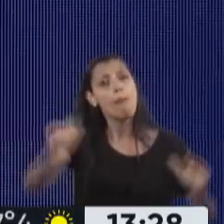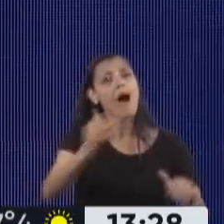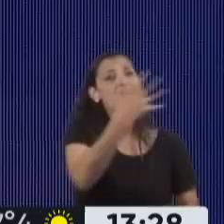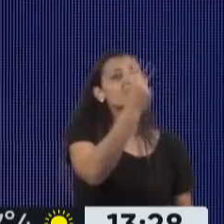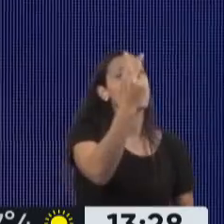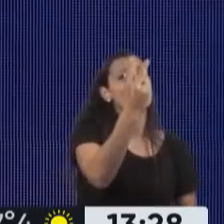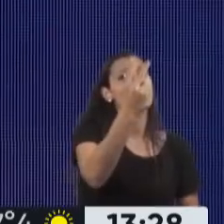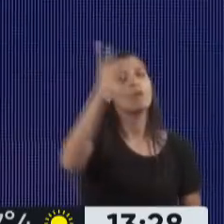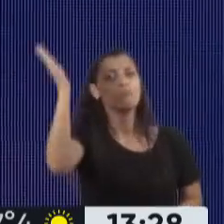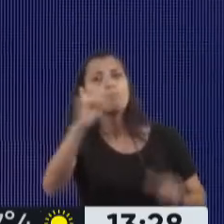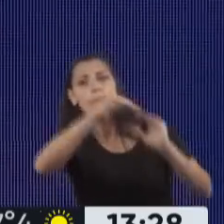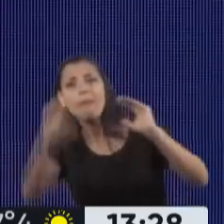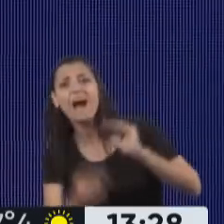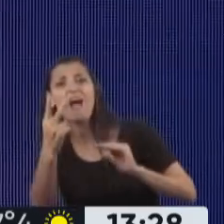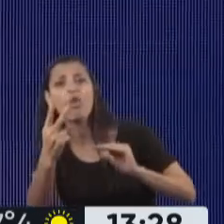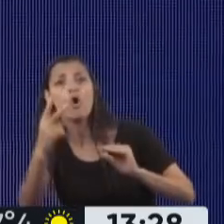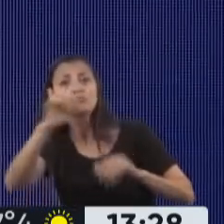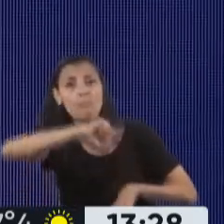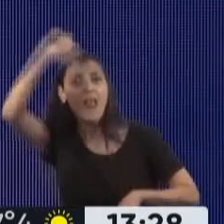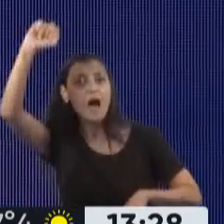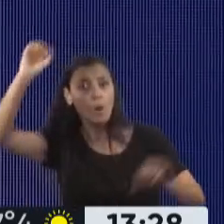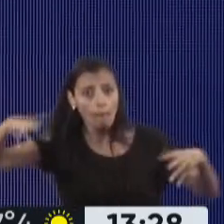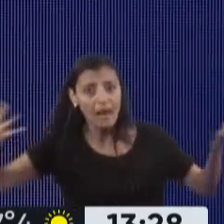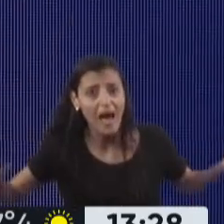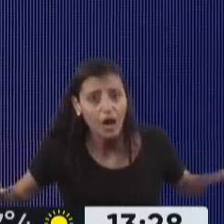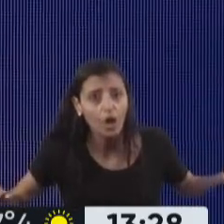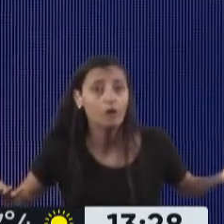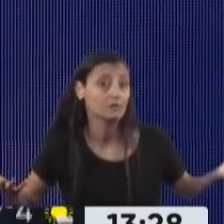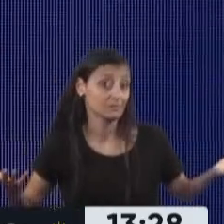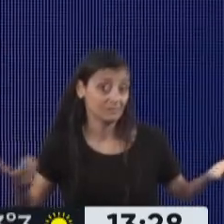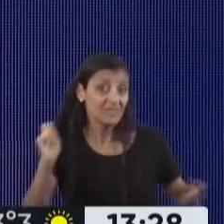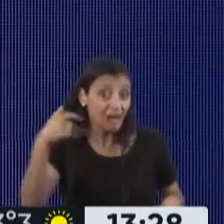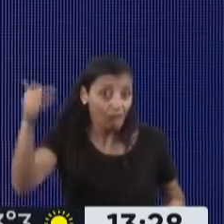2? Que dicho sea de paso, es la inflación inducida también, ¿no?